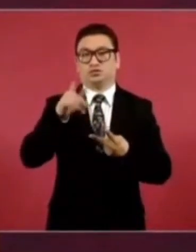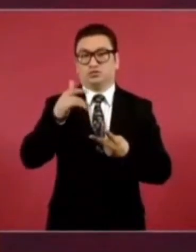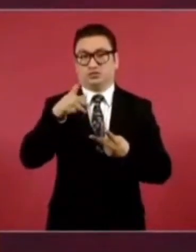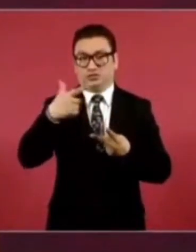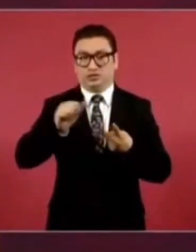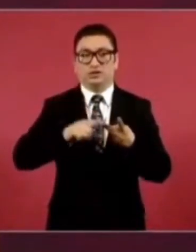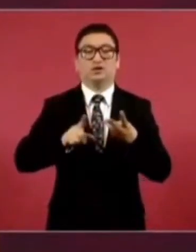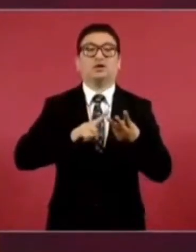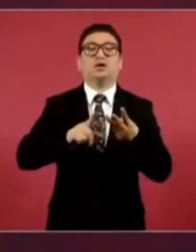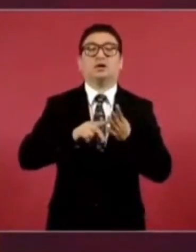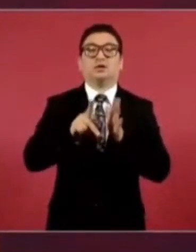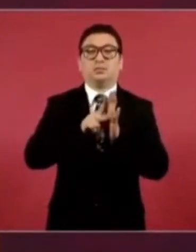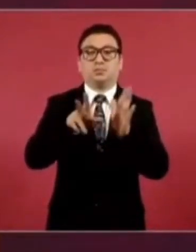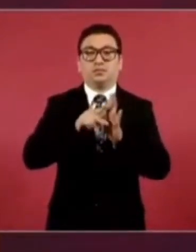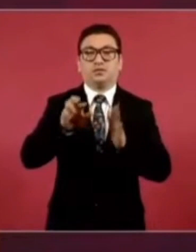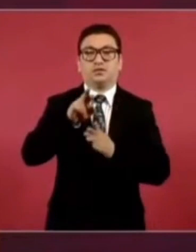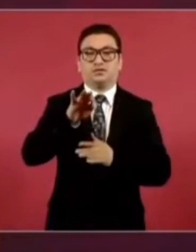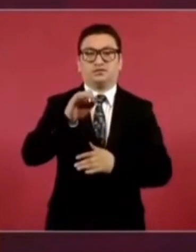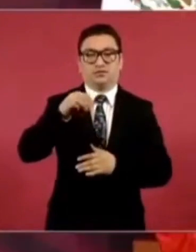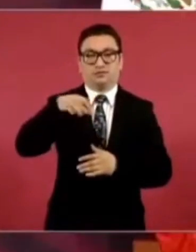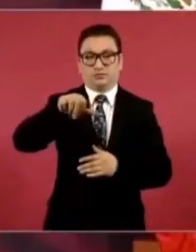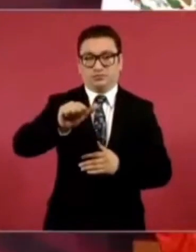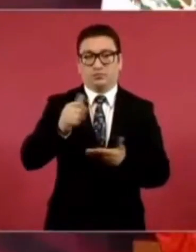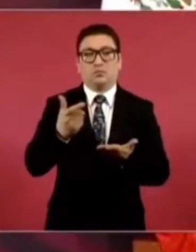leyendo al Reforma, ¿no?